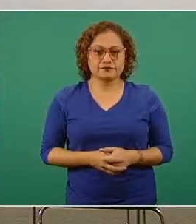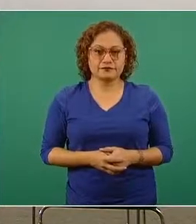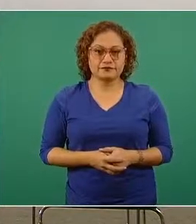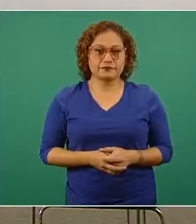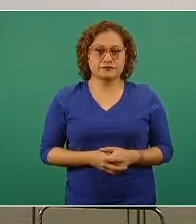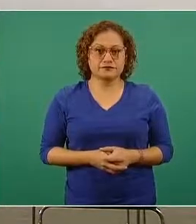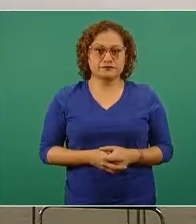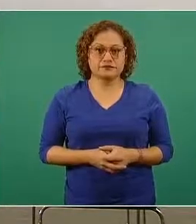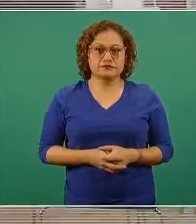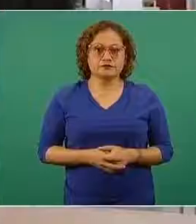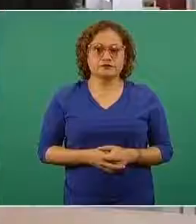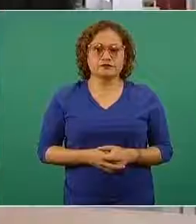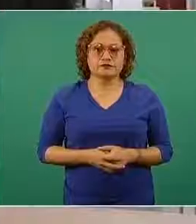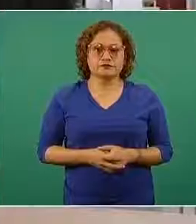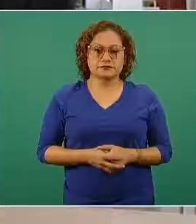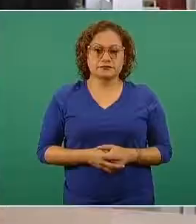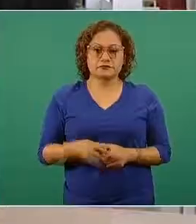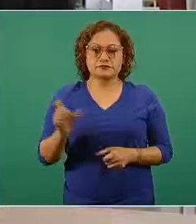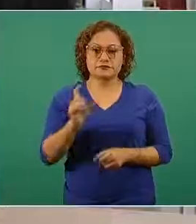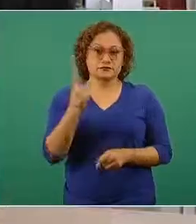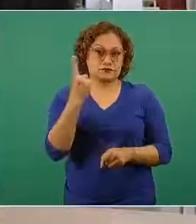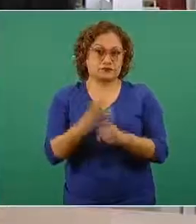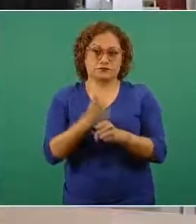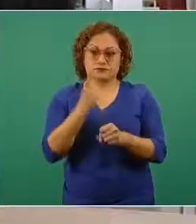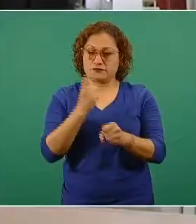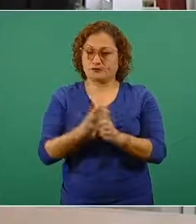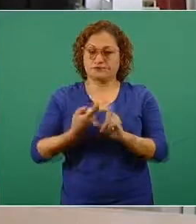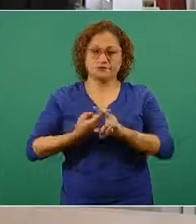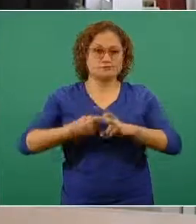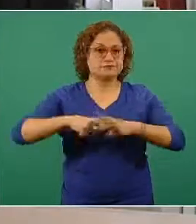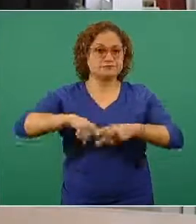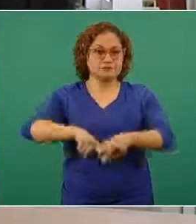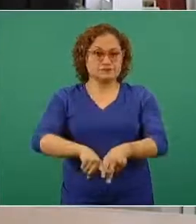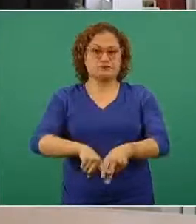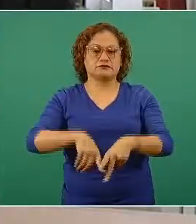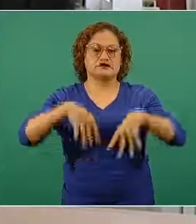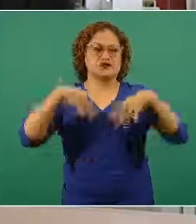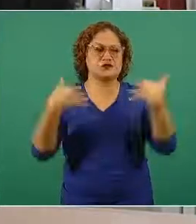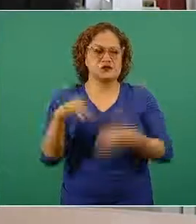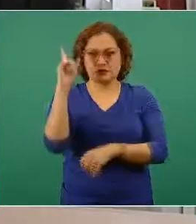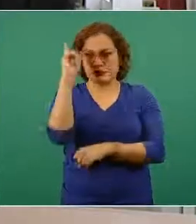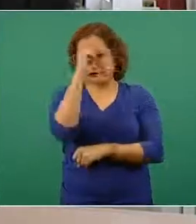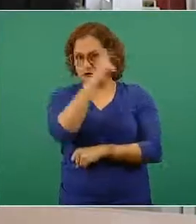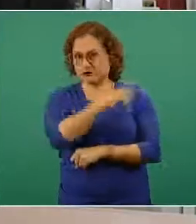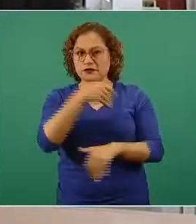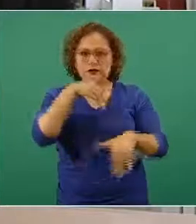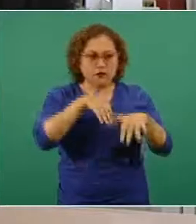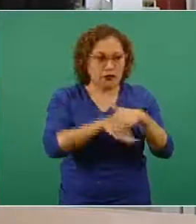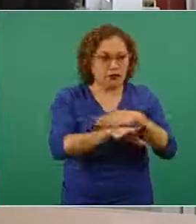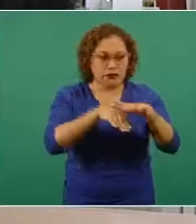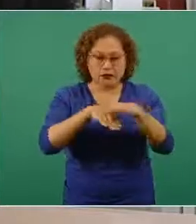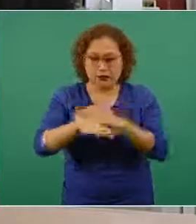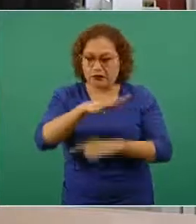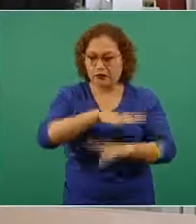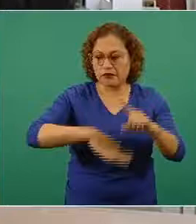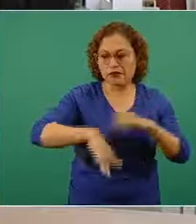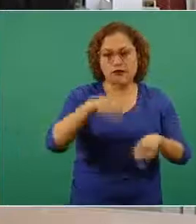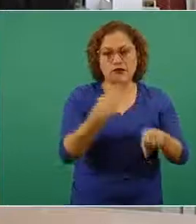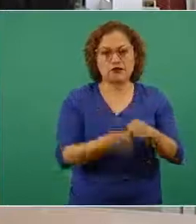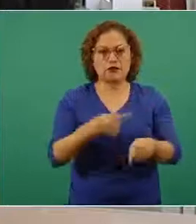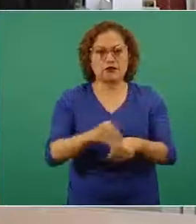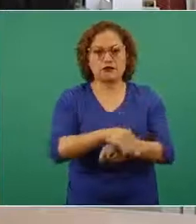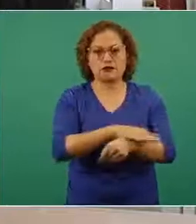Al principio, de hecho, nuestras jornadas laborales eran muy pesadas porque entrábamos al área COVID como cada tercer día en jornadas de 8 horas con un